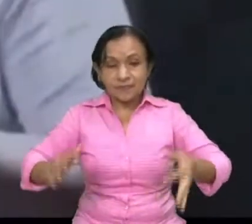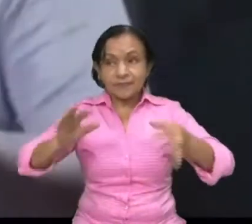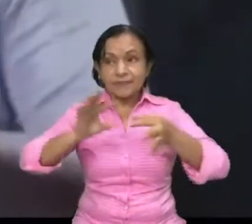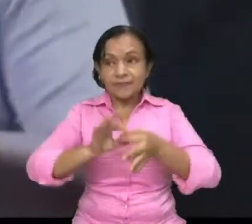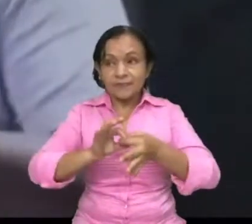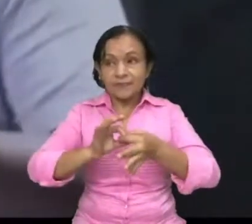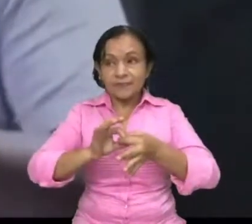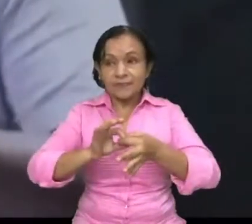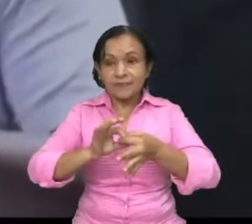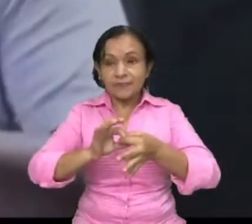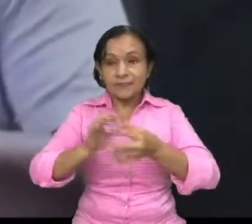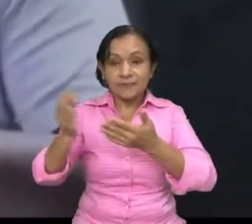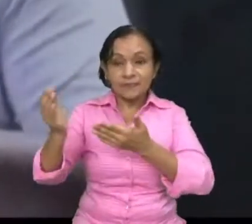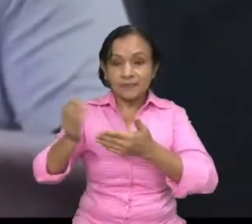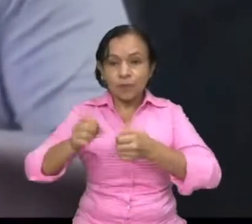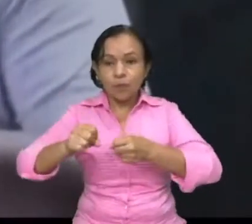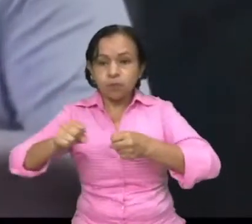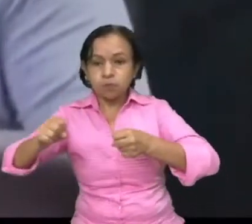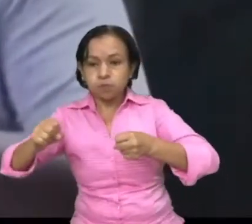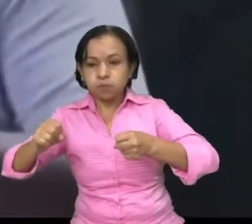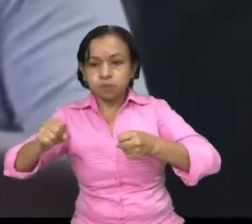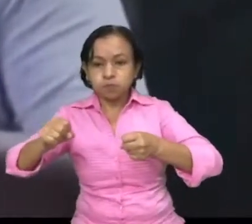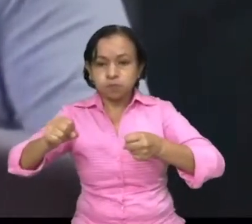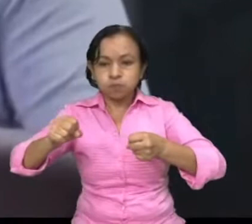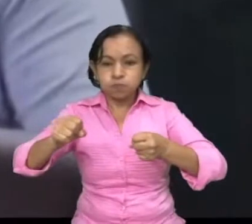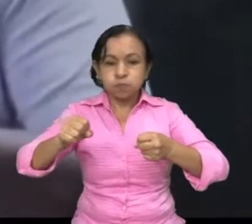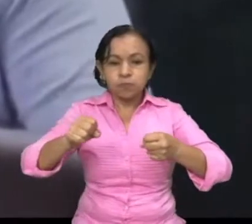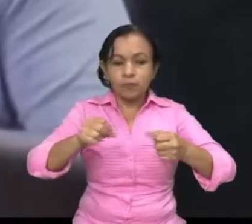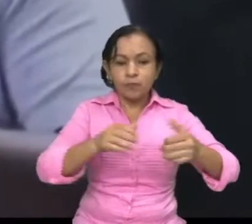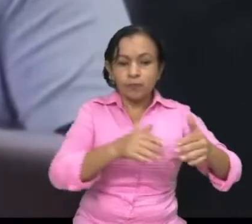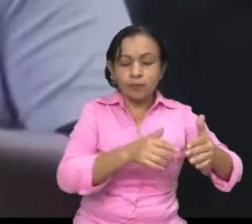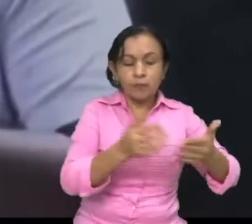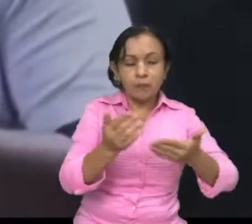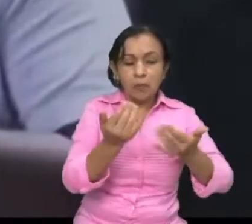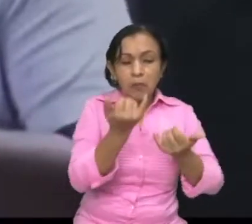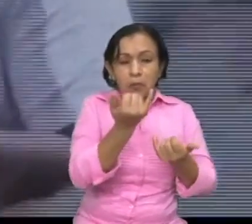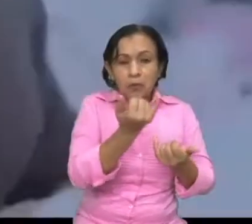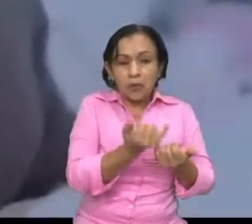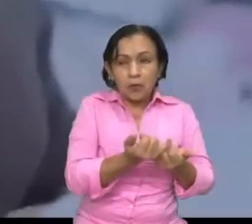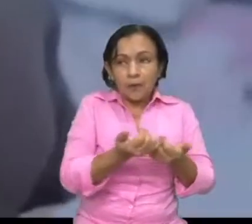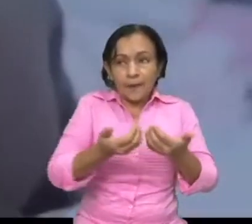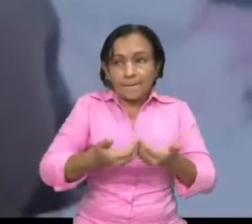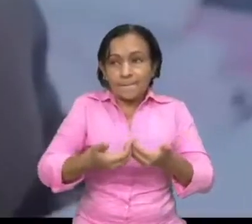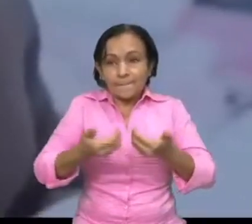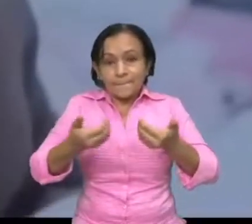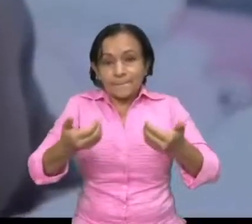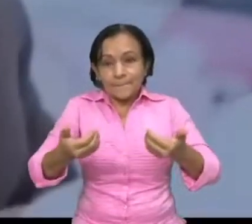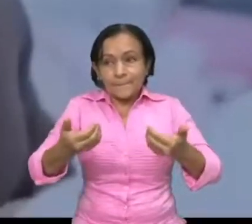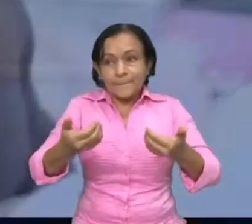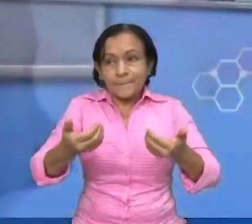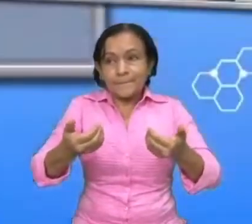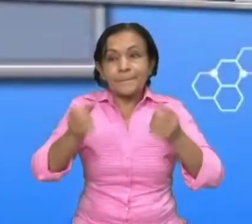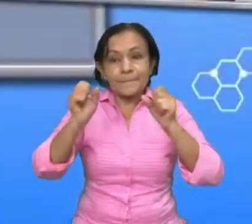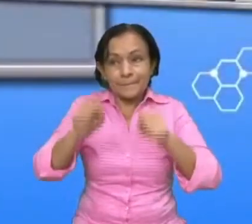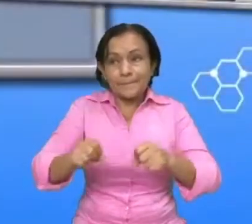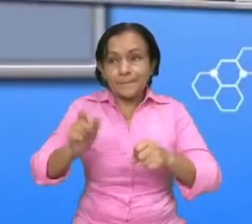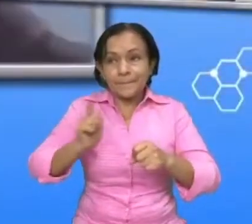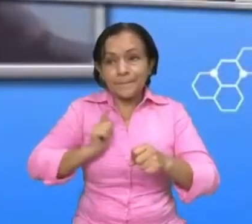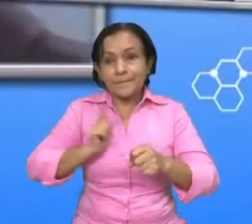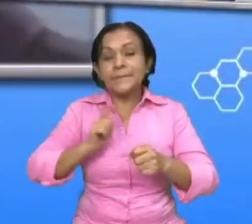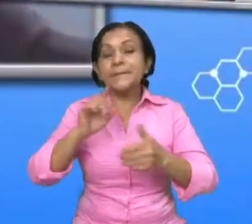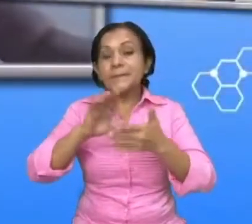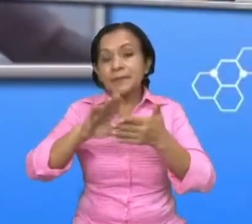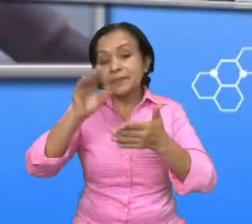fusionadas y entonces tenemos a un bebé gordito y a un bebé con muy bajo peso. La intención es separar las placentas para poder tener